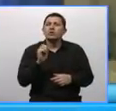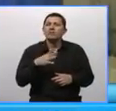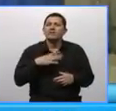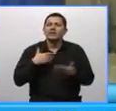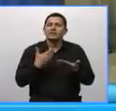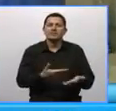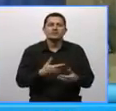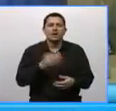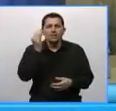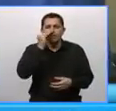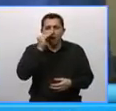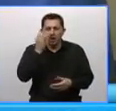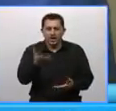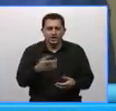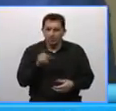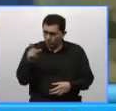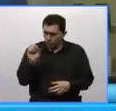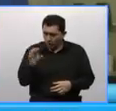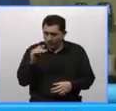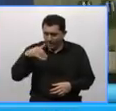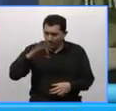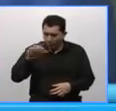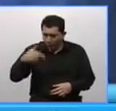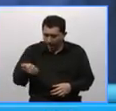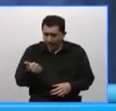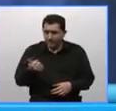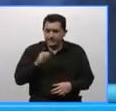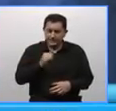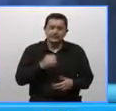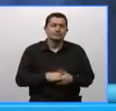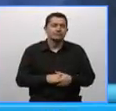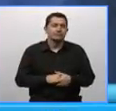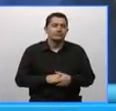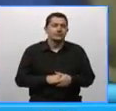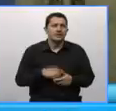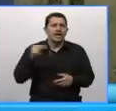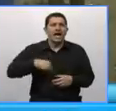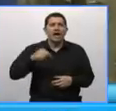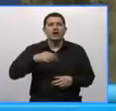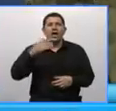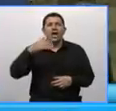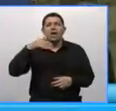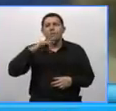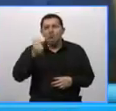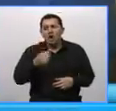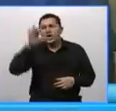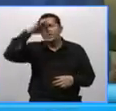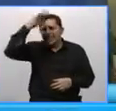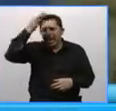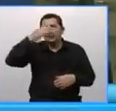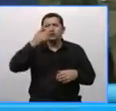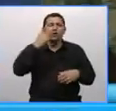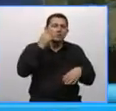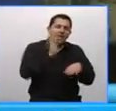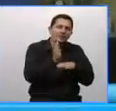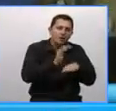nombre? Mona. Mona. ¿Te llamas Mona? Sí. Bueno. Nos vamos con Mona, que estuvo en el Teatro Maipo, la obra de Warner, qué sé yo, dicen